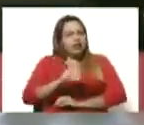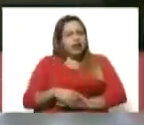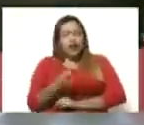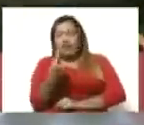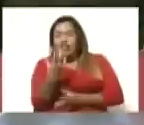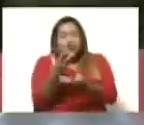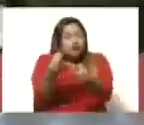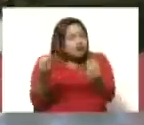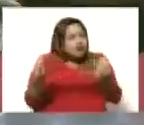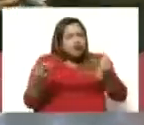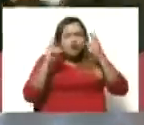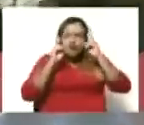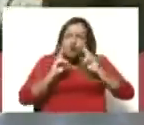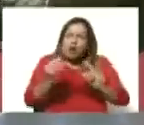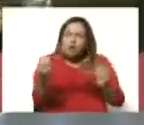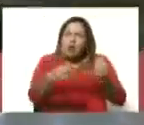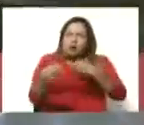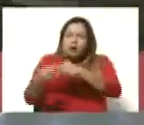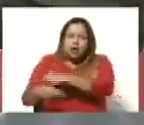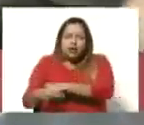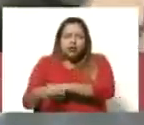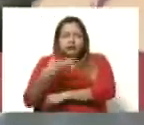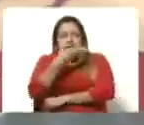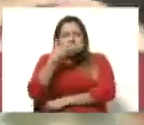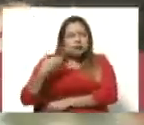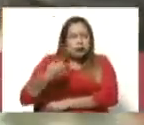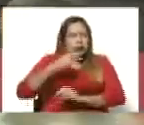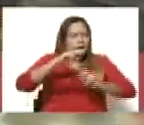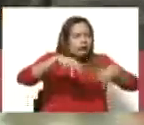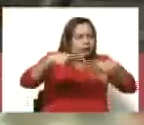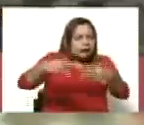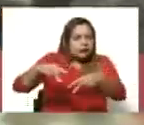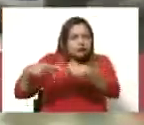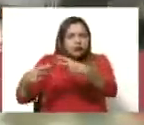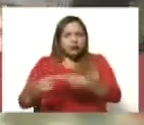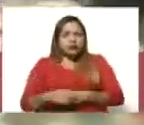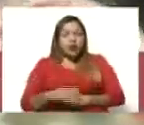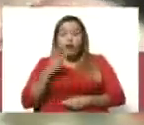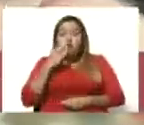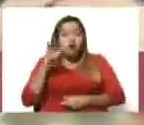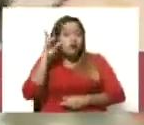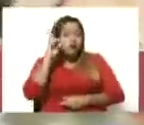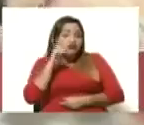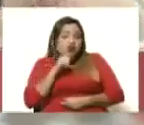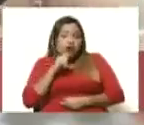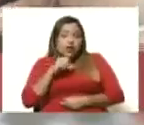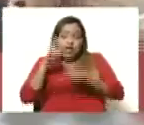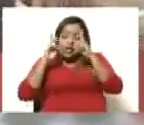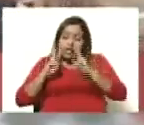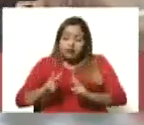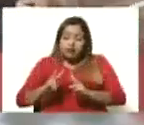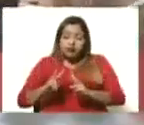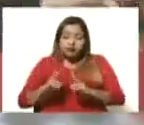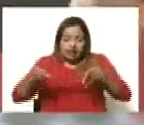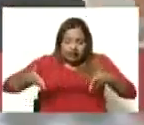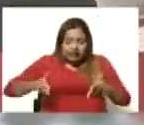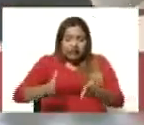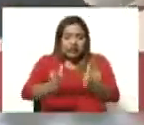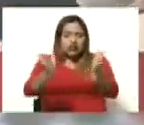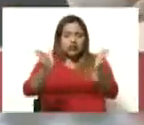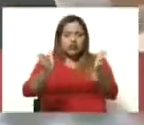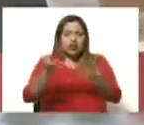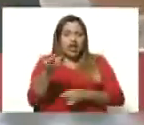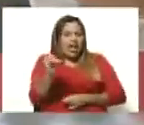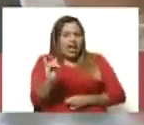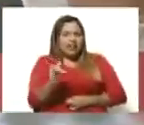limpiar, mucho por regularizar. Fíjate que si no se hubiera limpiado todo el caudal central, que estaba